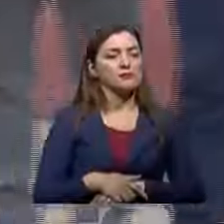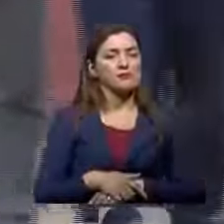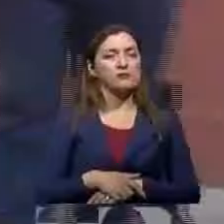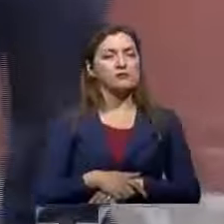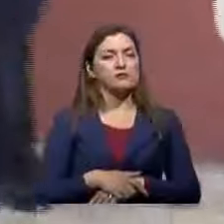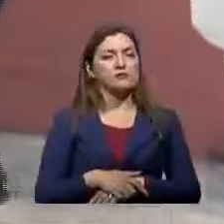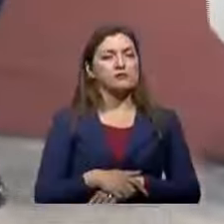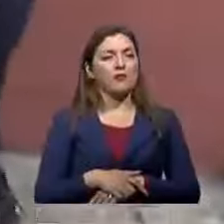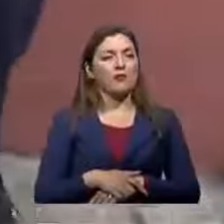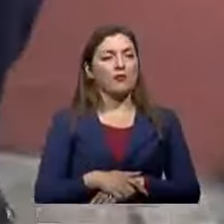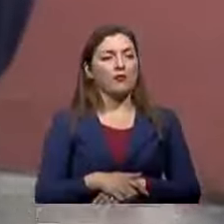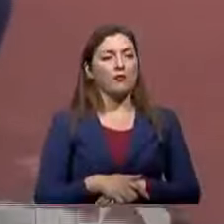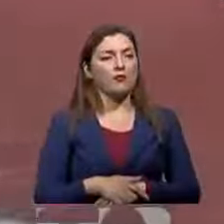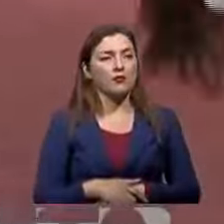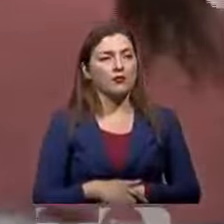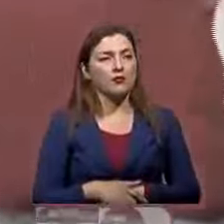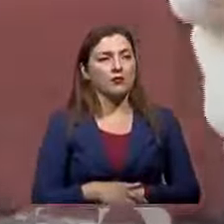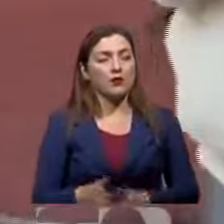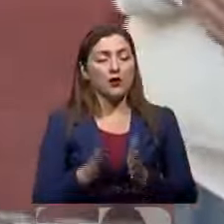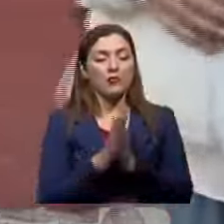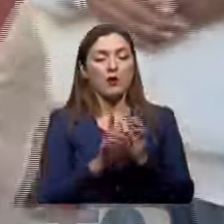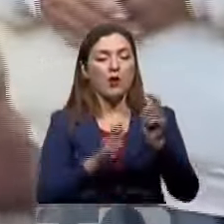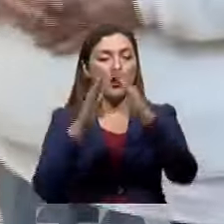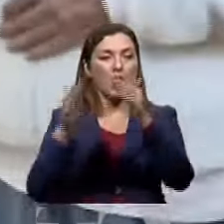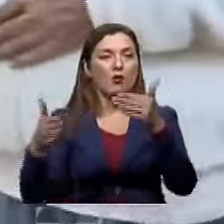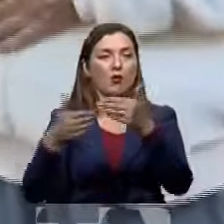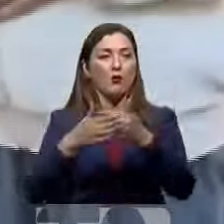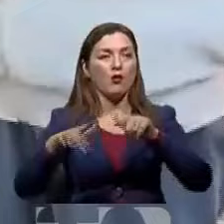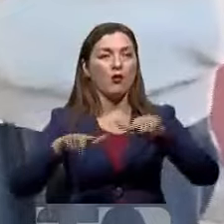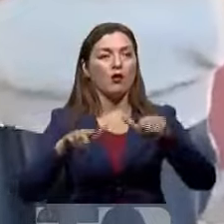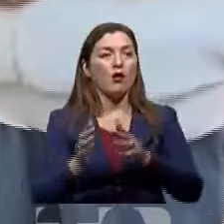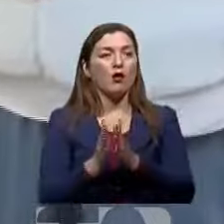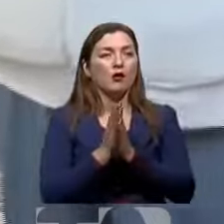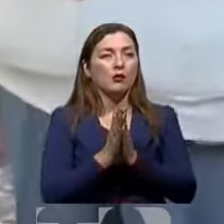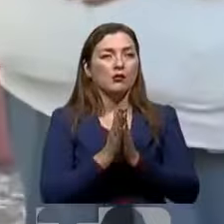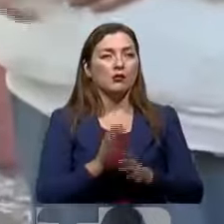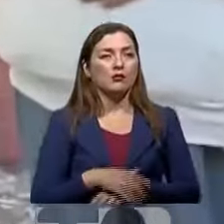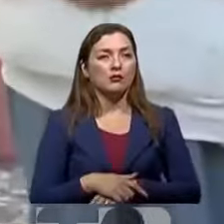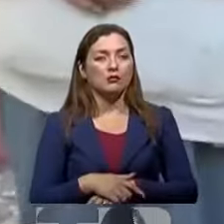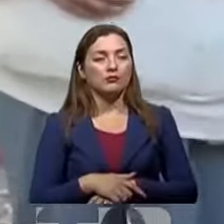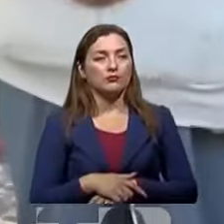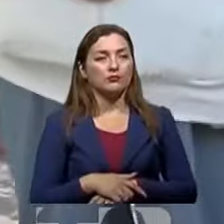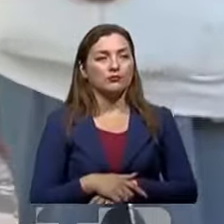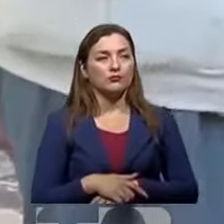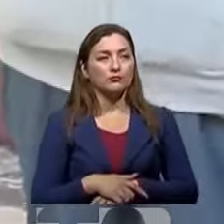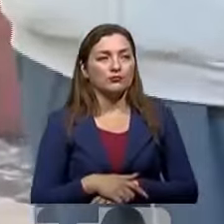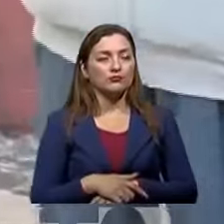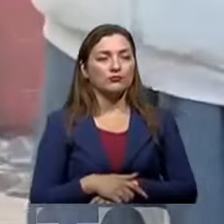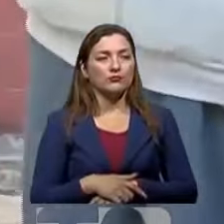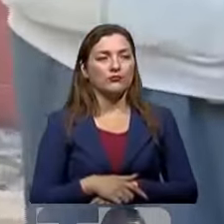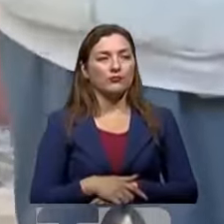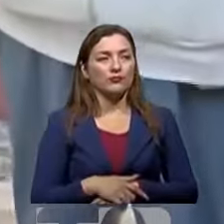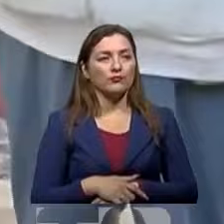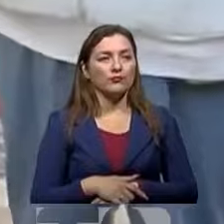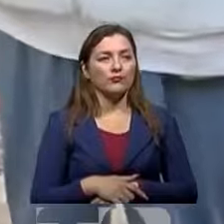realmente nosotros nos sumamos a este pedido que realizan los vecinos de este... Reubicación, contenedor,